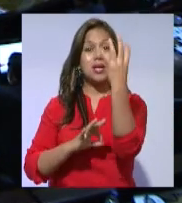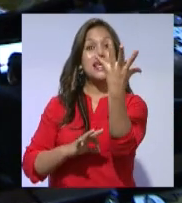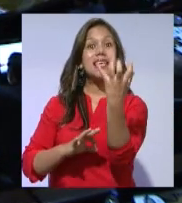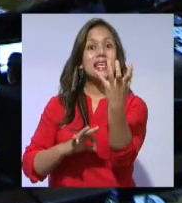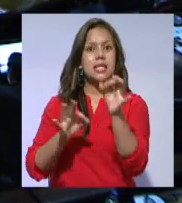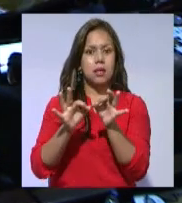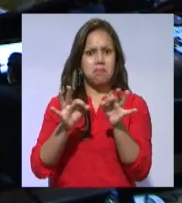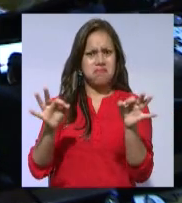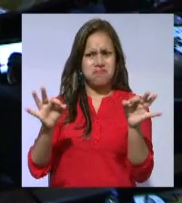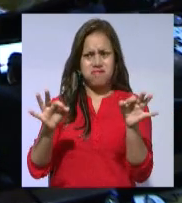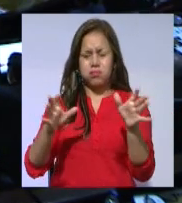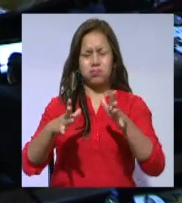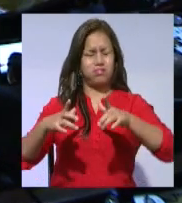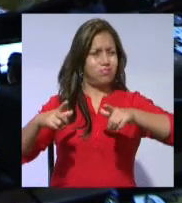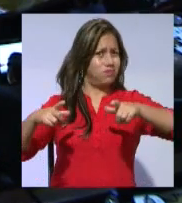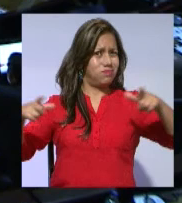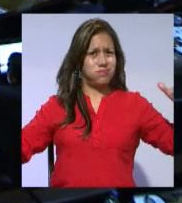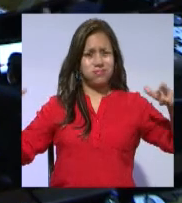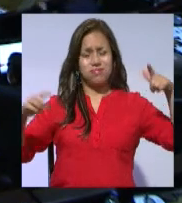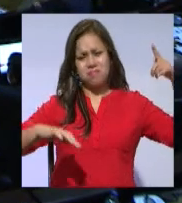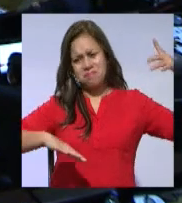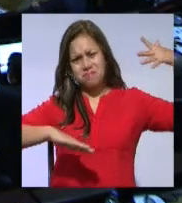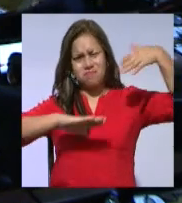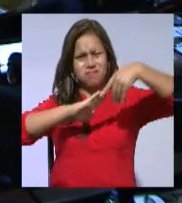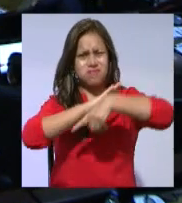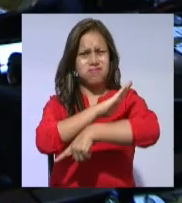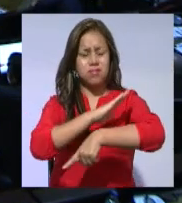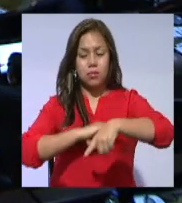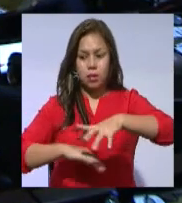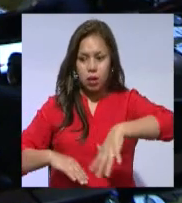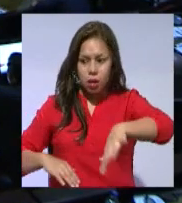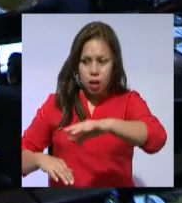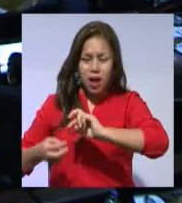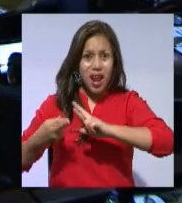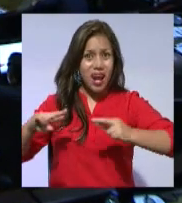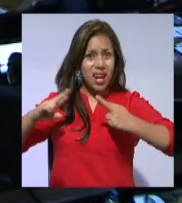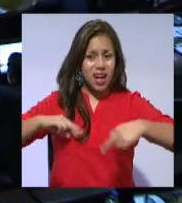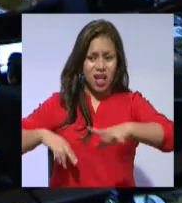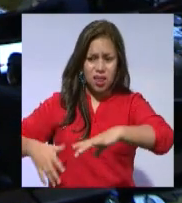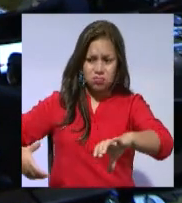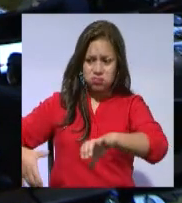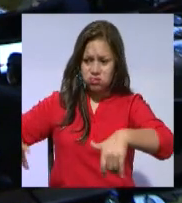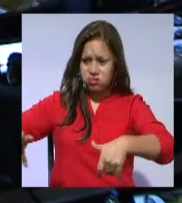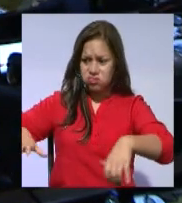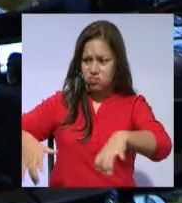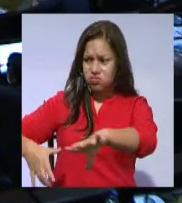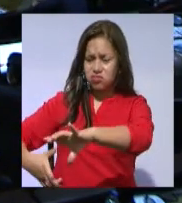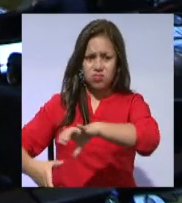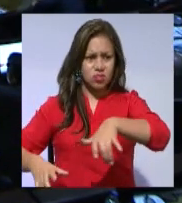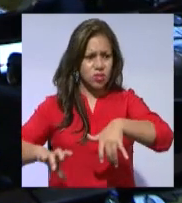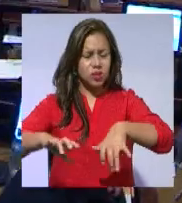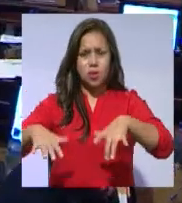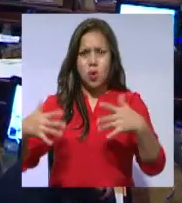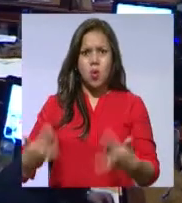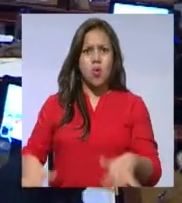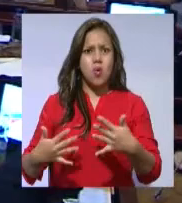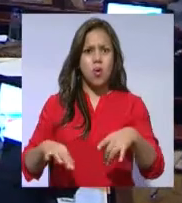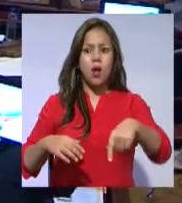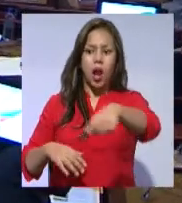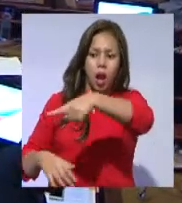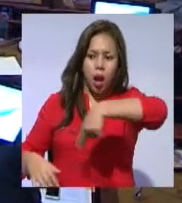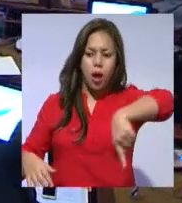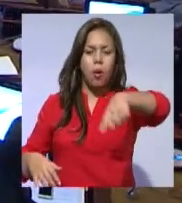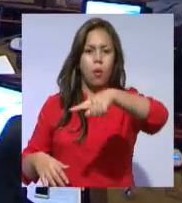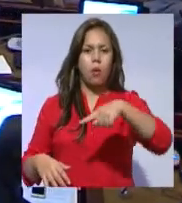dejó en evidencia a la red de túneles mineros que cruza la ciudad y pone en riesgo la estabilidad del suelo y de las edificaciones en la